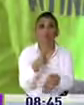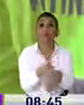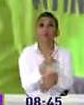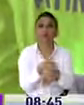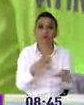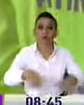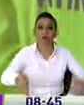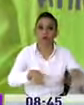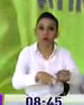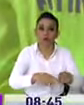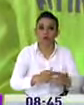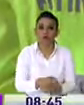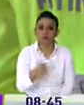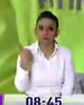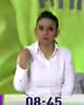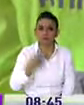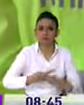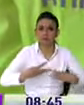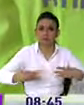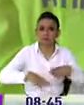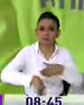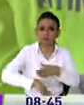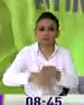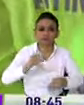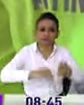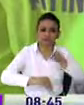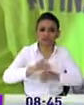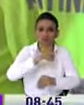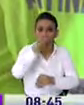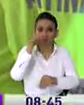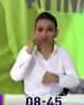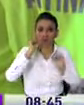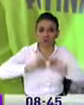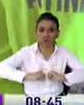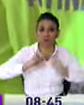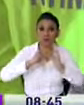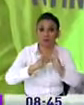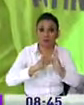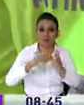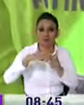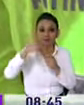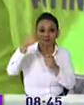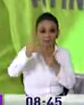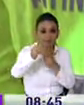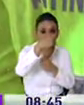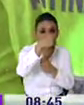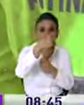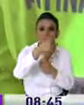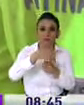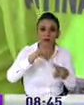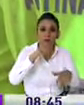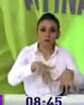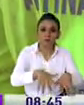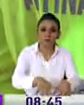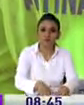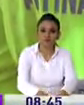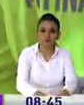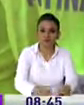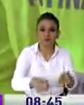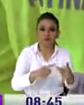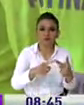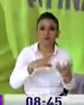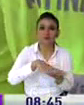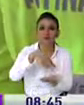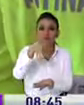Tenían los insumos básicos para hacer procesamiento del alcaloide. Esto quiere decir que había hoja macerada en las piscinas, había carbonato,